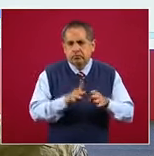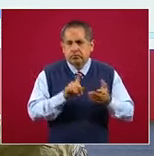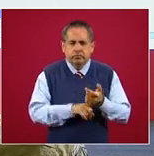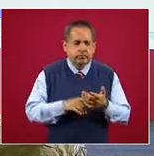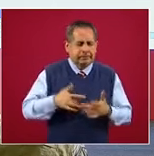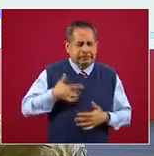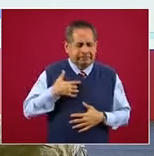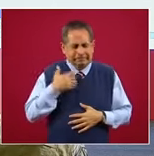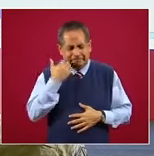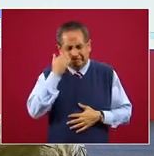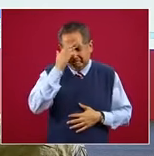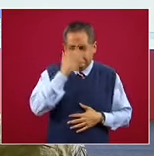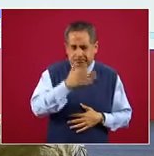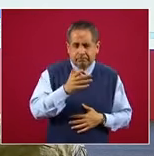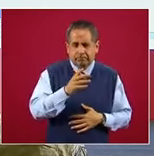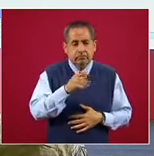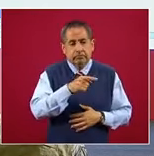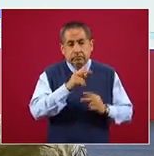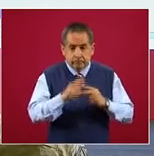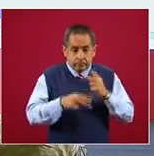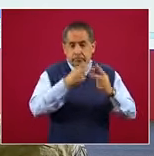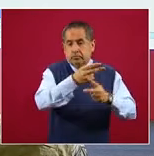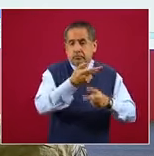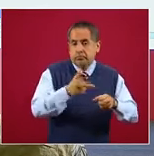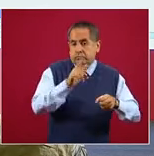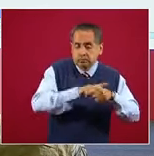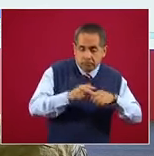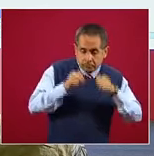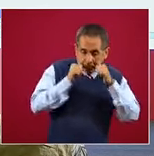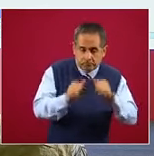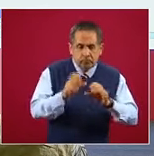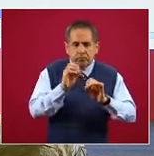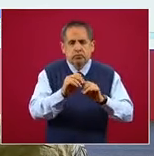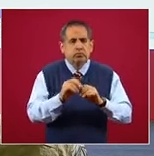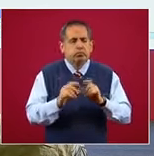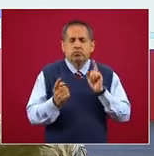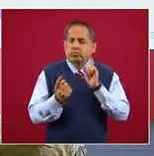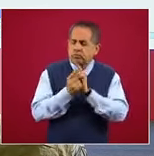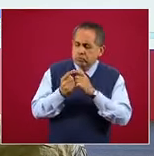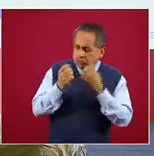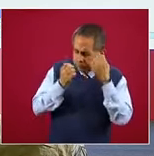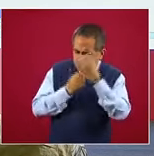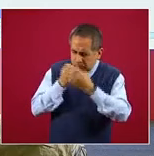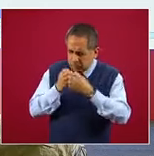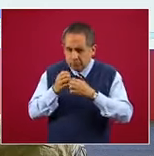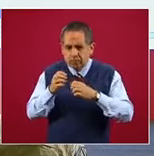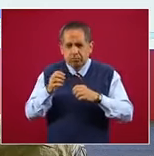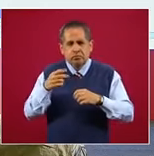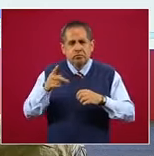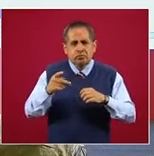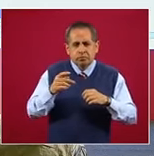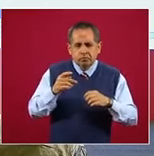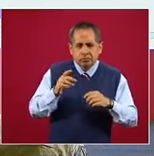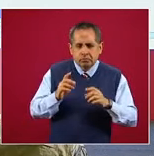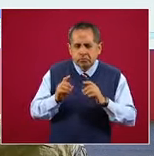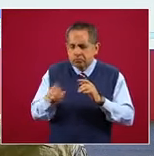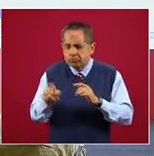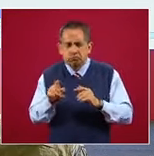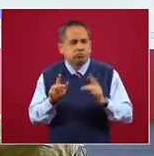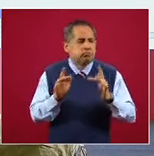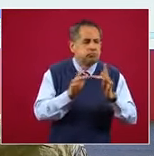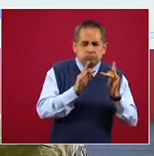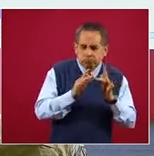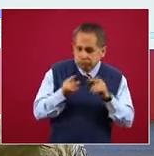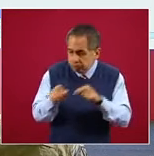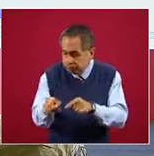esos síntomas, ya sea que han acudido a las unidades de salud o que han sido estudiadas en los estudios de casos y contactos.